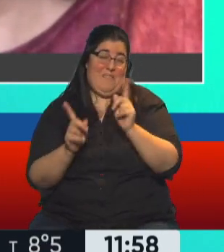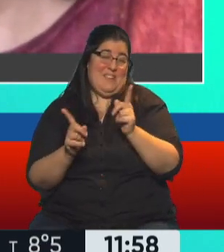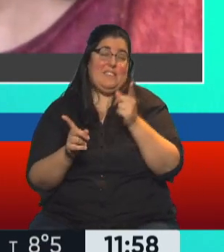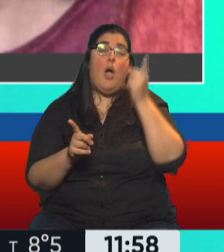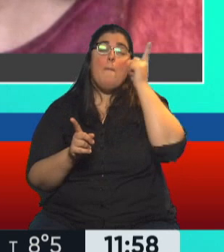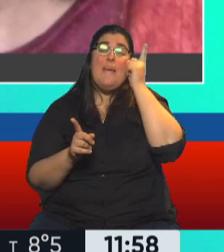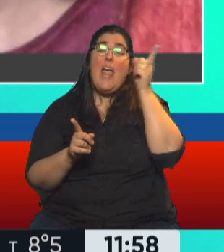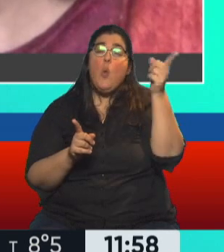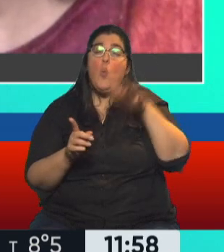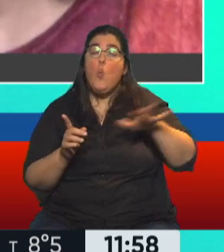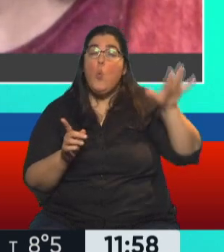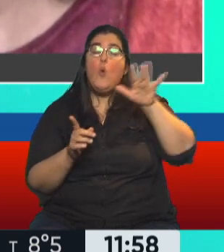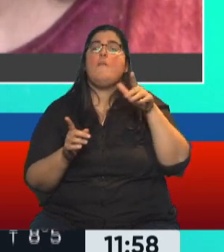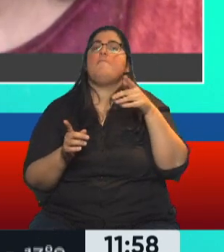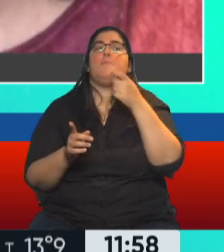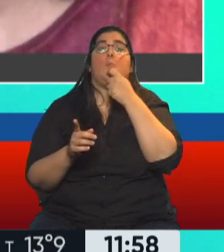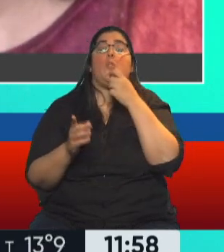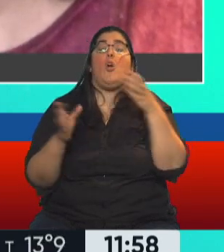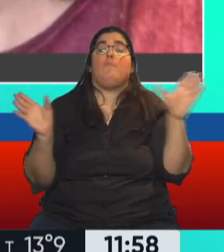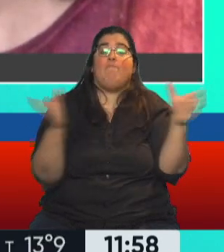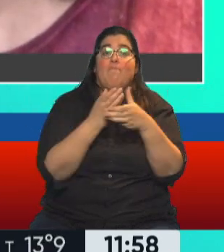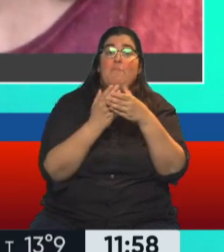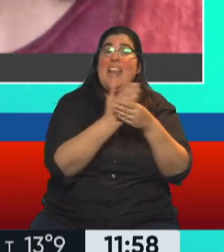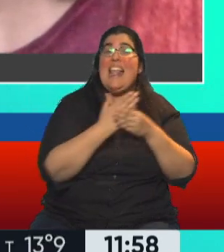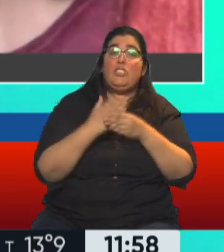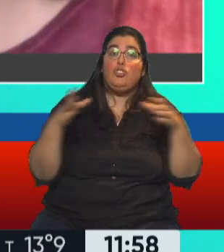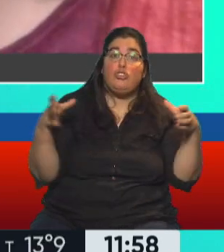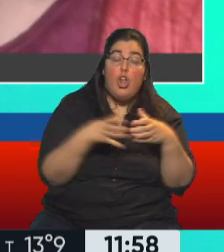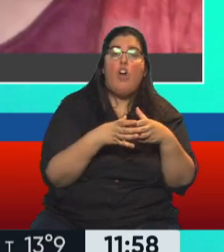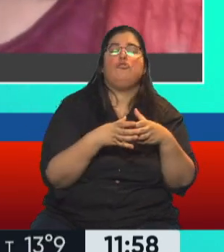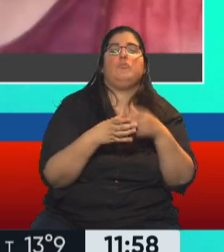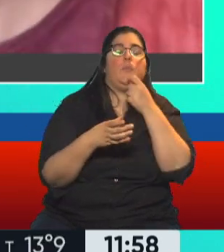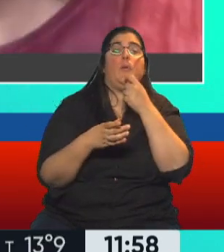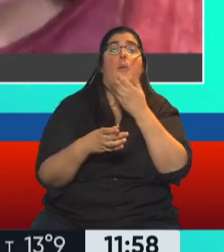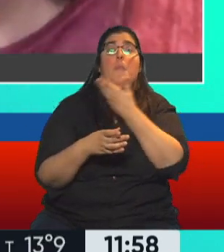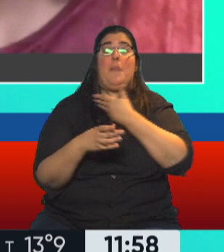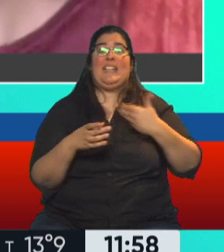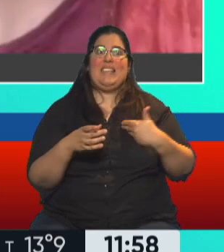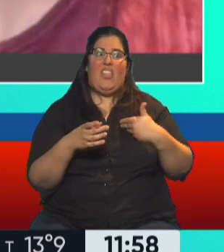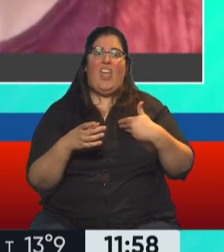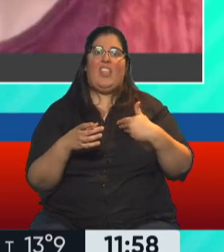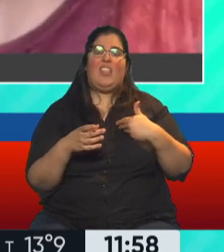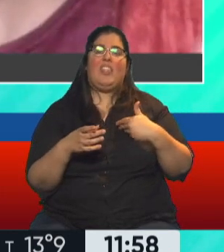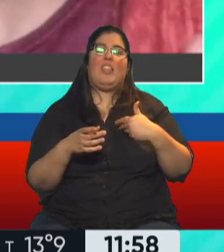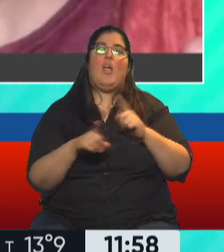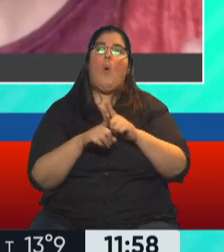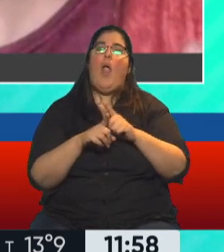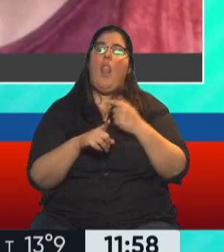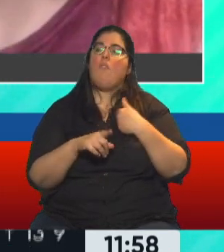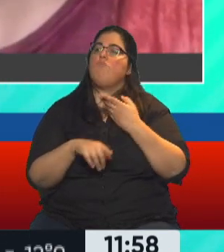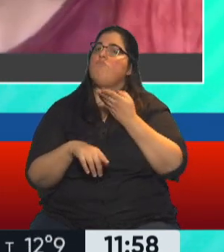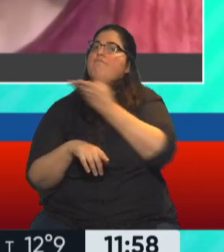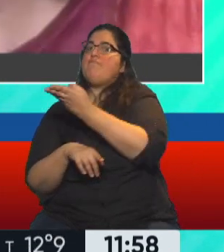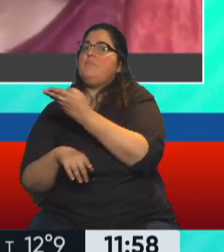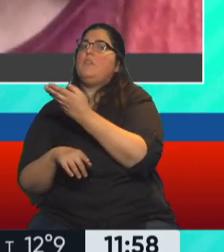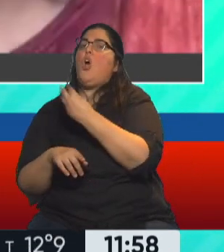Perú, si un gabinete, si el presidente pide la confianza al gabinete y no le